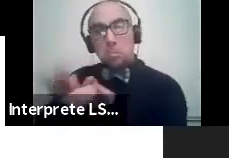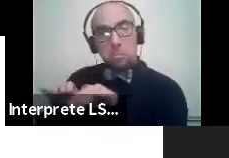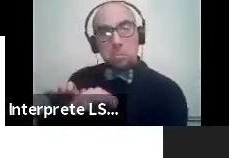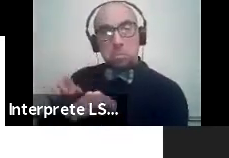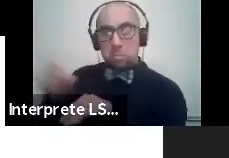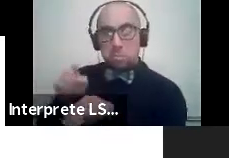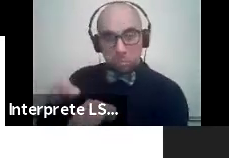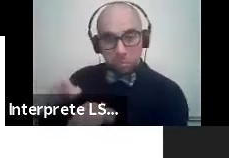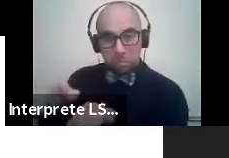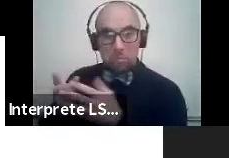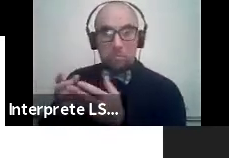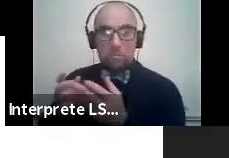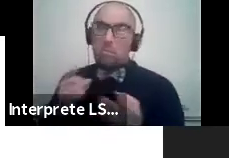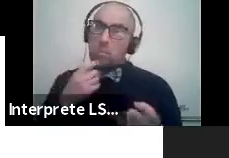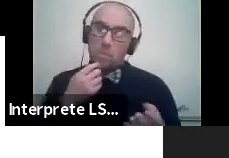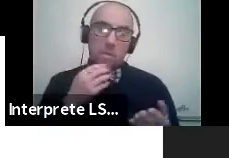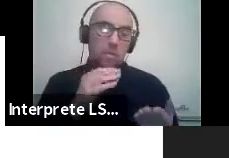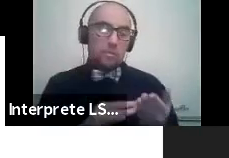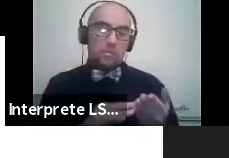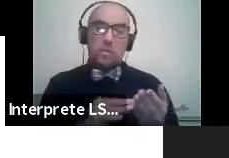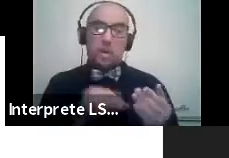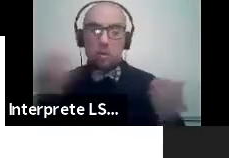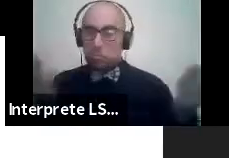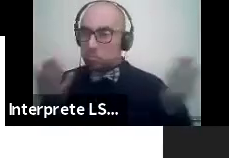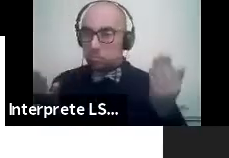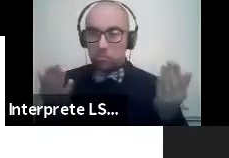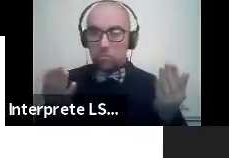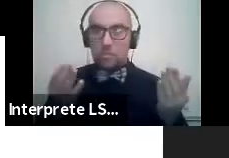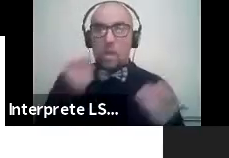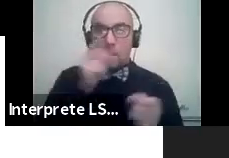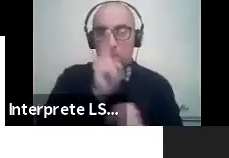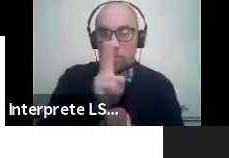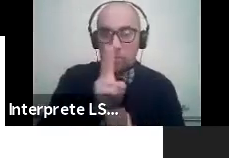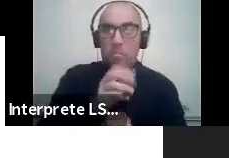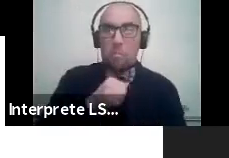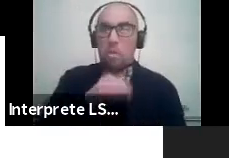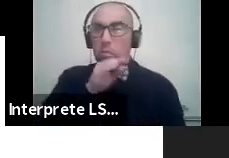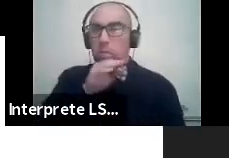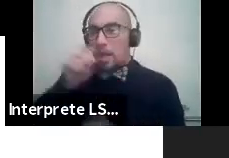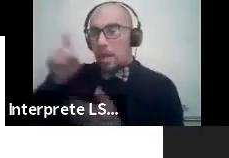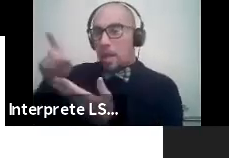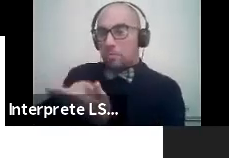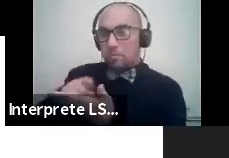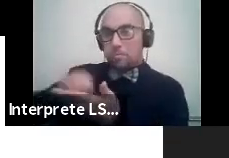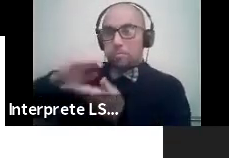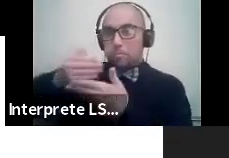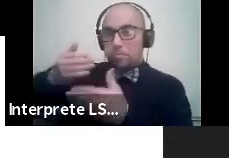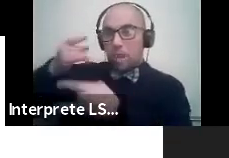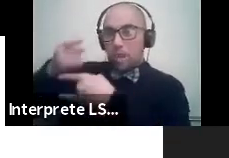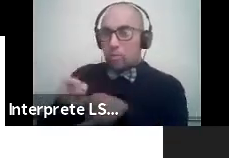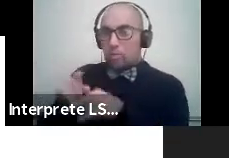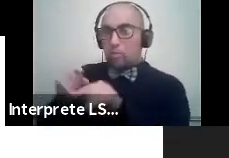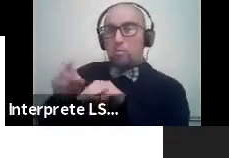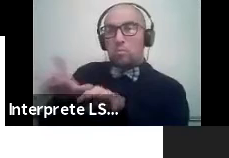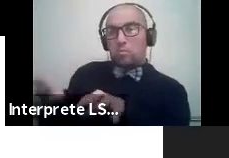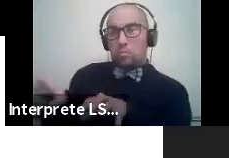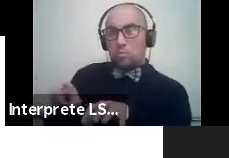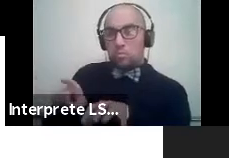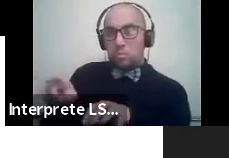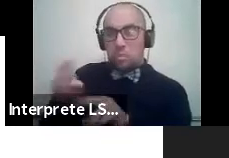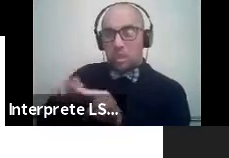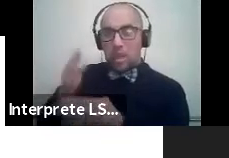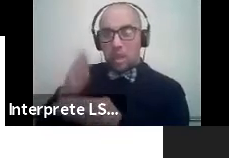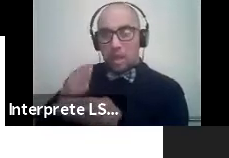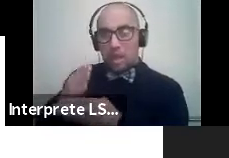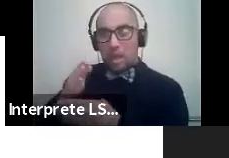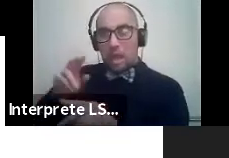una versión en escritorio, de tal manera que este educador o esta educadora pueda abrir la aplicación en su computador